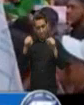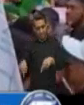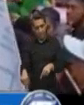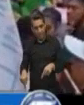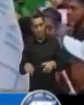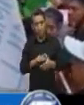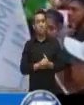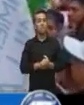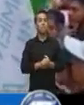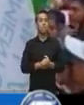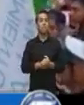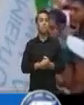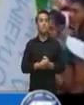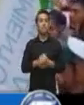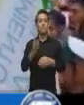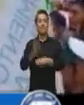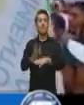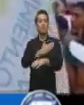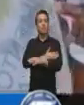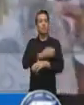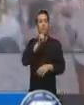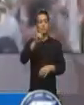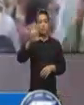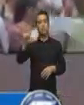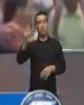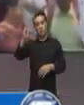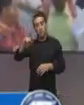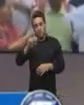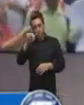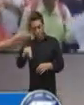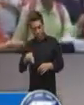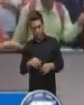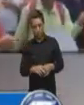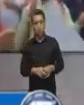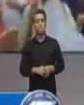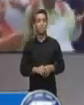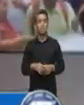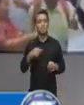antes de la primera vuelta. Ahí estábamos,